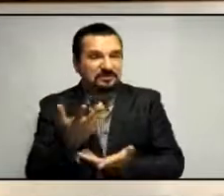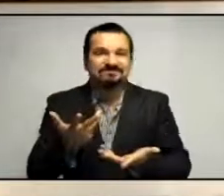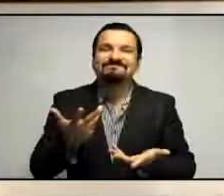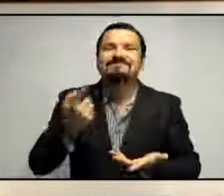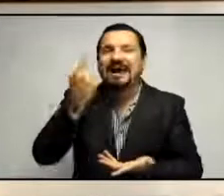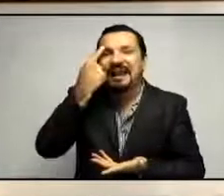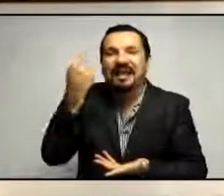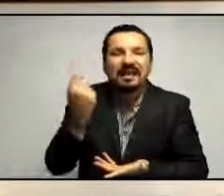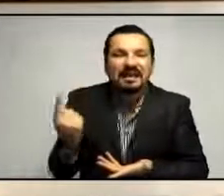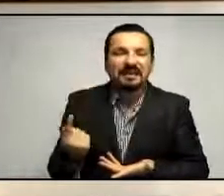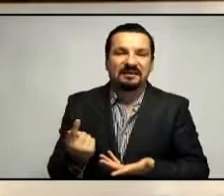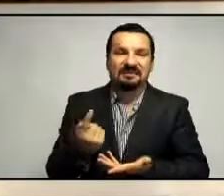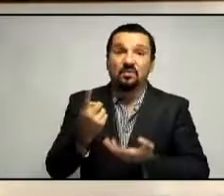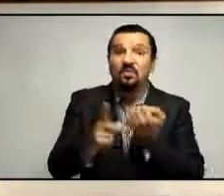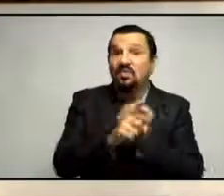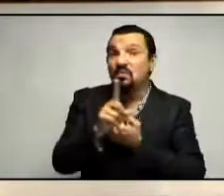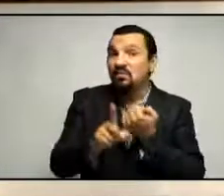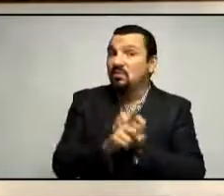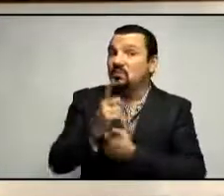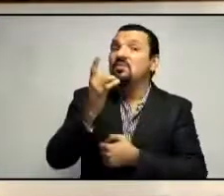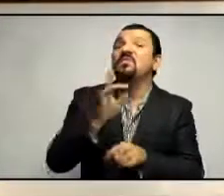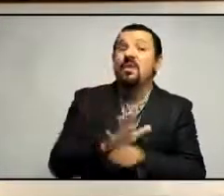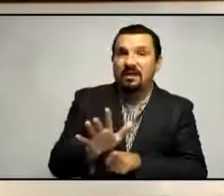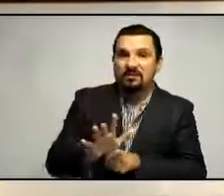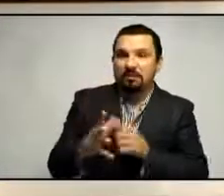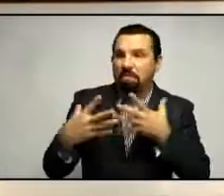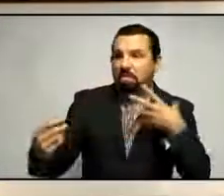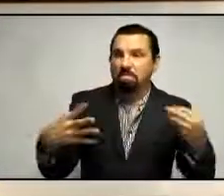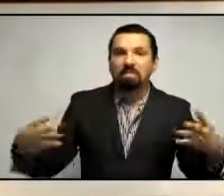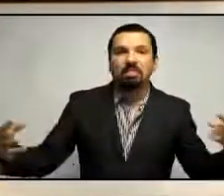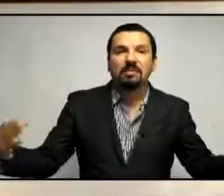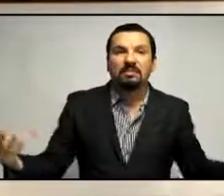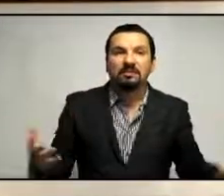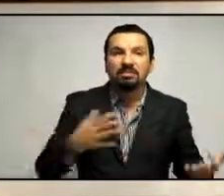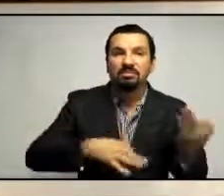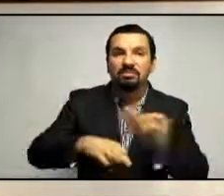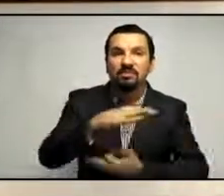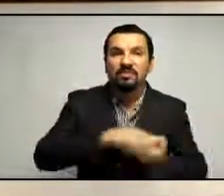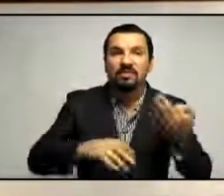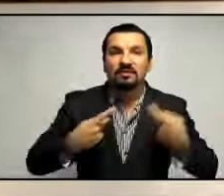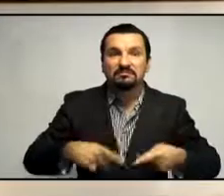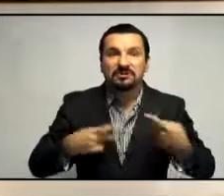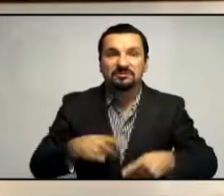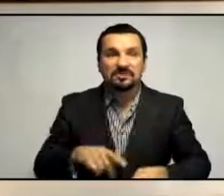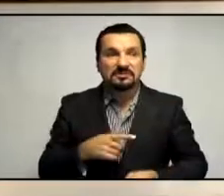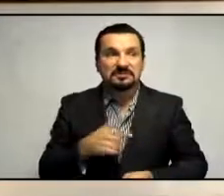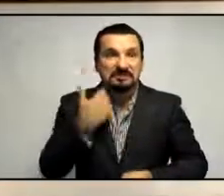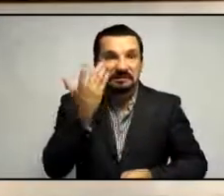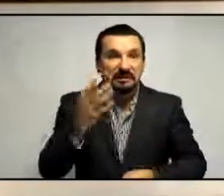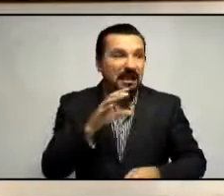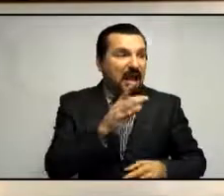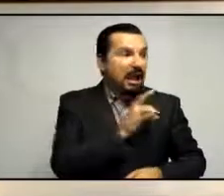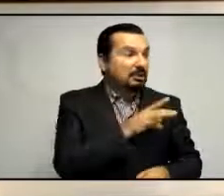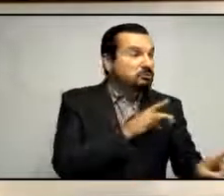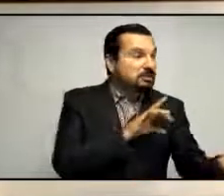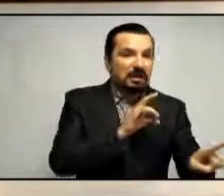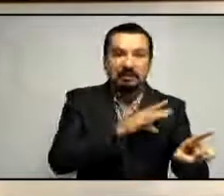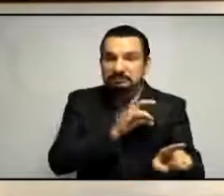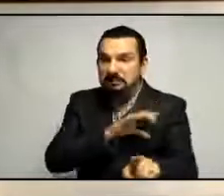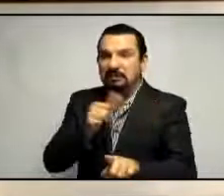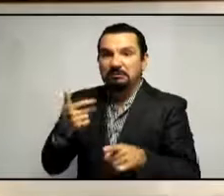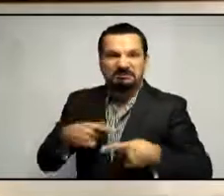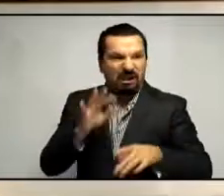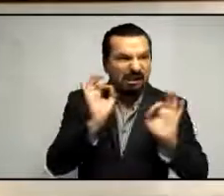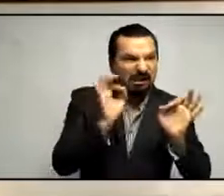provocar es que se van a contagiar todos los que andan asustando a los pacientes. Ya verán,